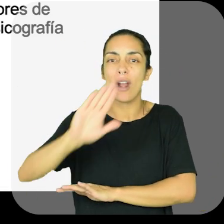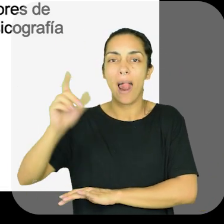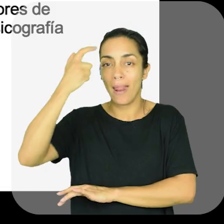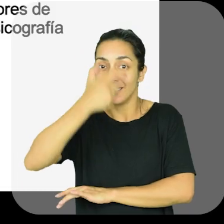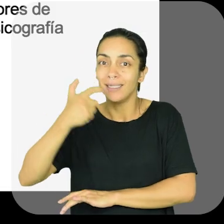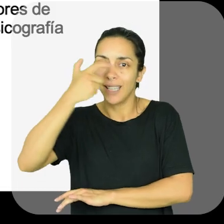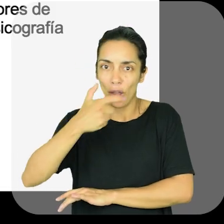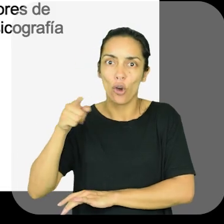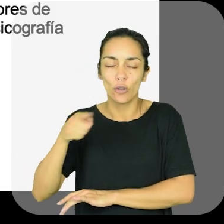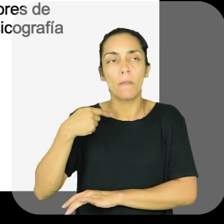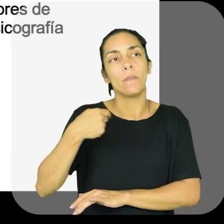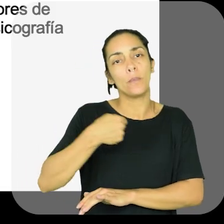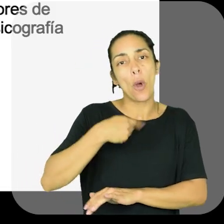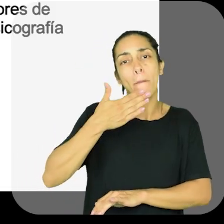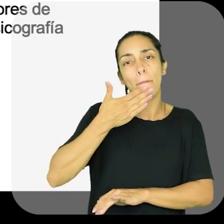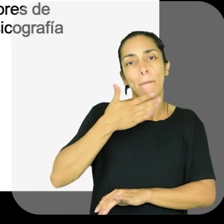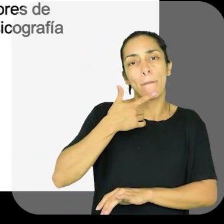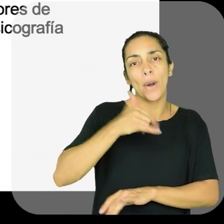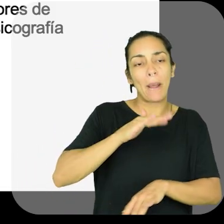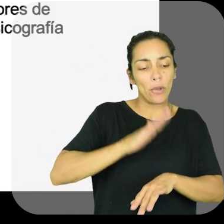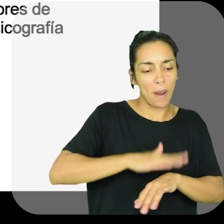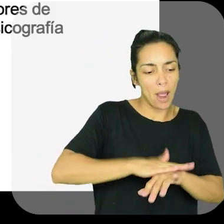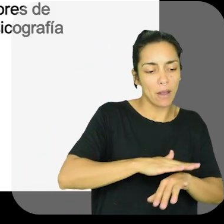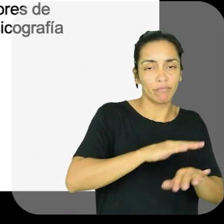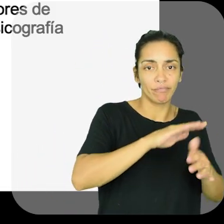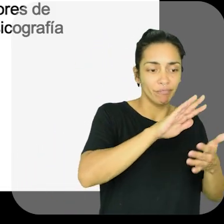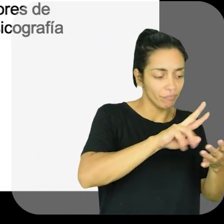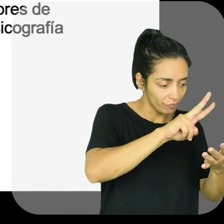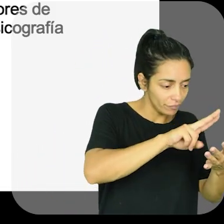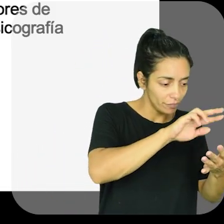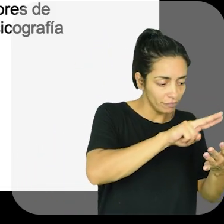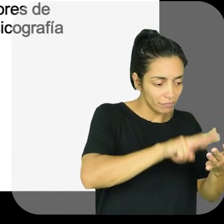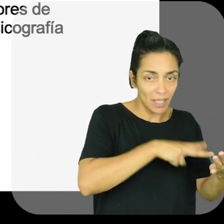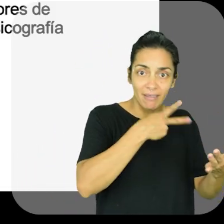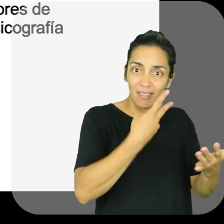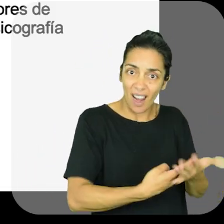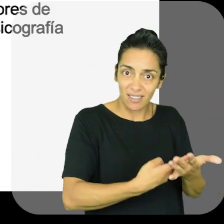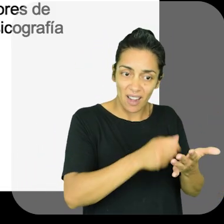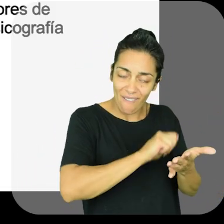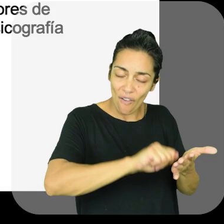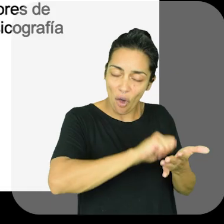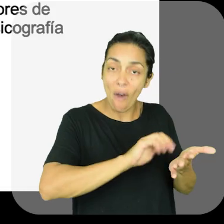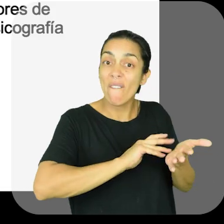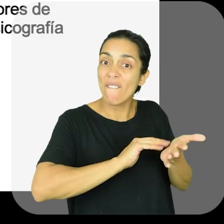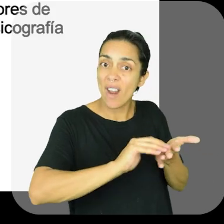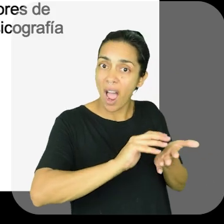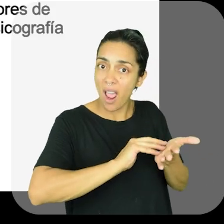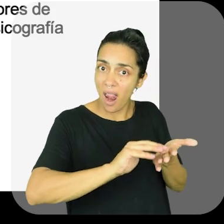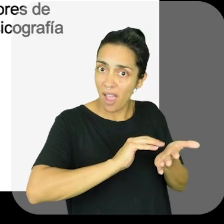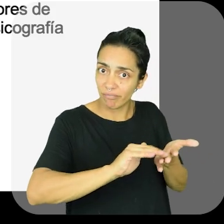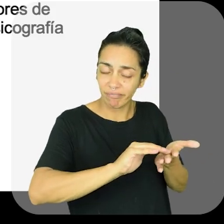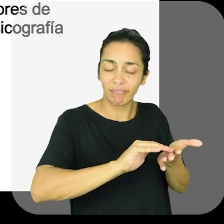haciendo es, yo transcribo las partituras a musicografía braille o a tiflomusicografía, que es un término que acuño en mi